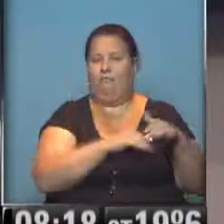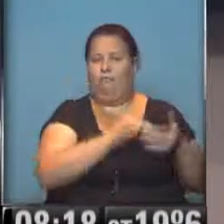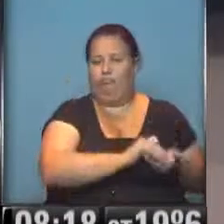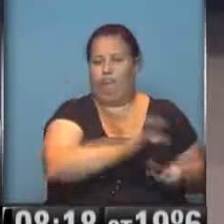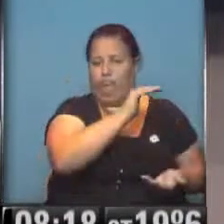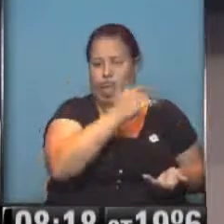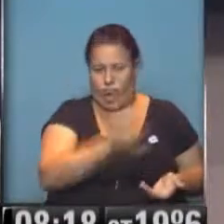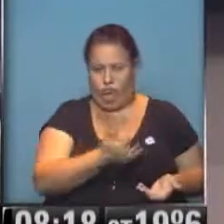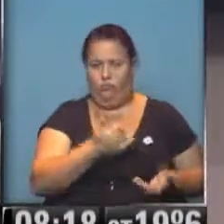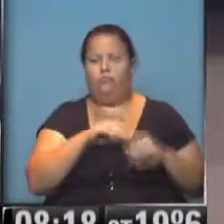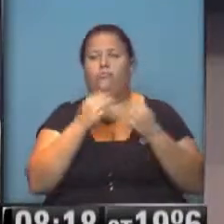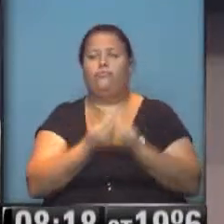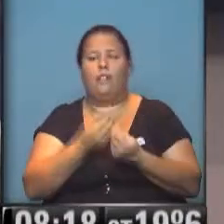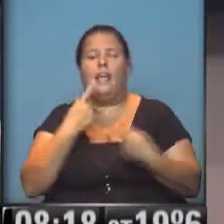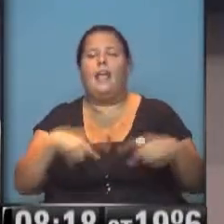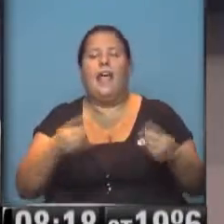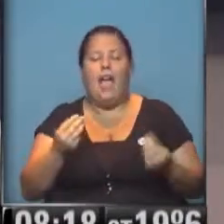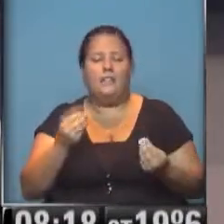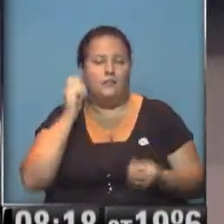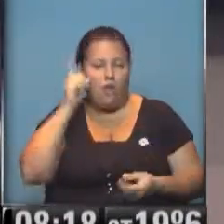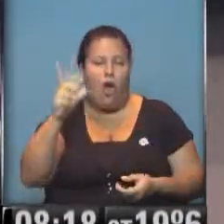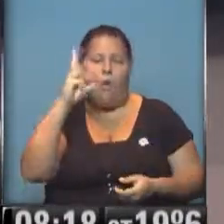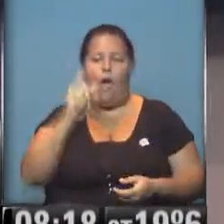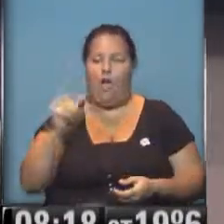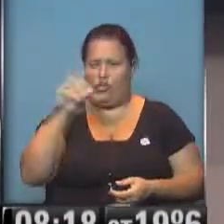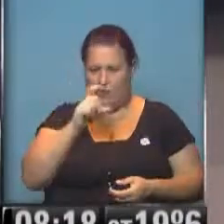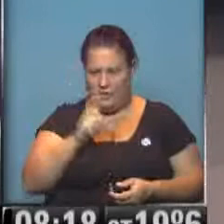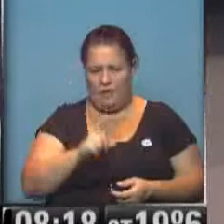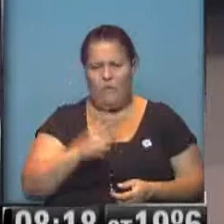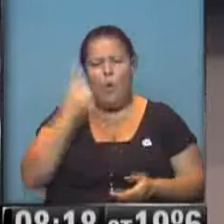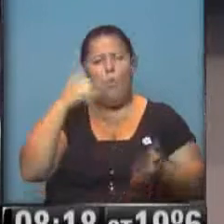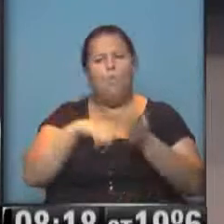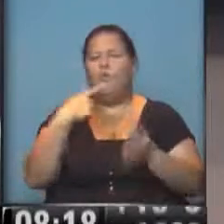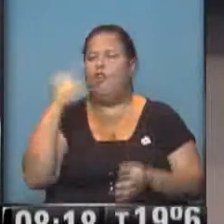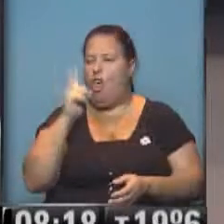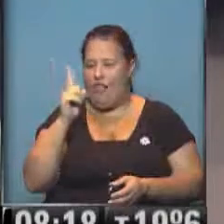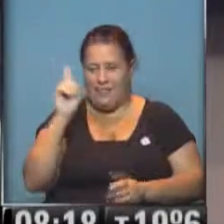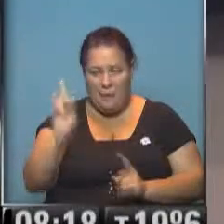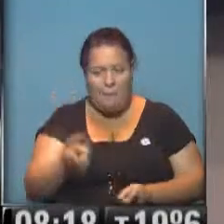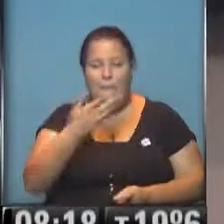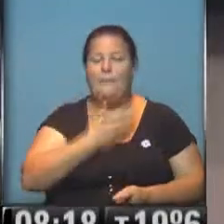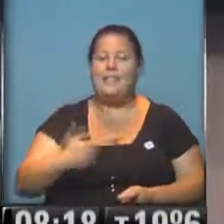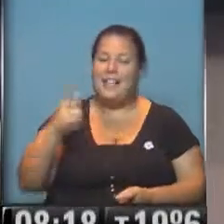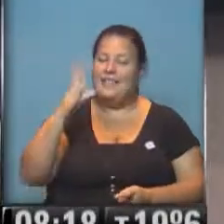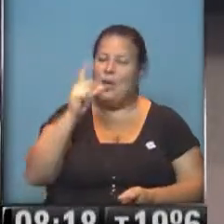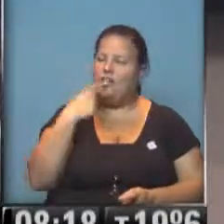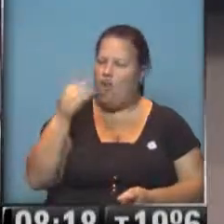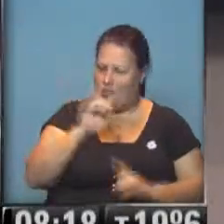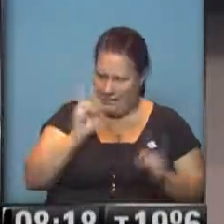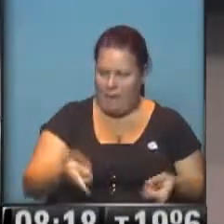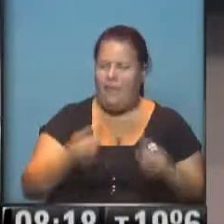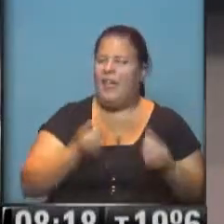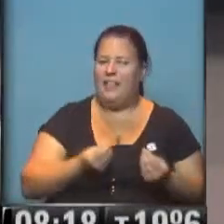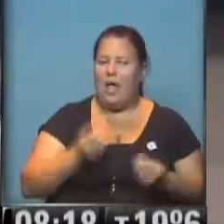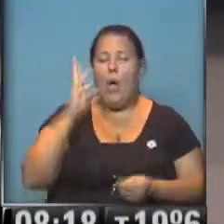los resultados están en las utilidades que están logrando el banco central hay algo que no se dice que ni el propio manolo lo plantea pero en realidad